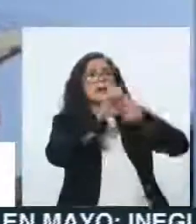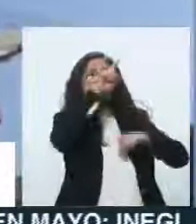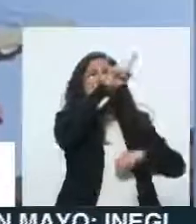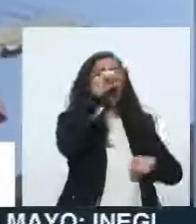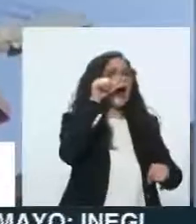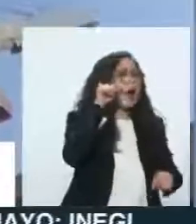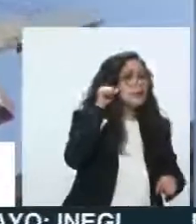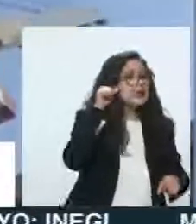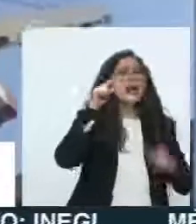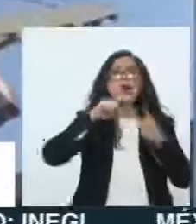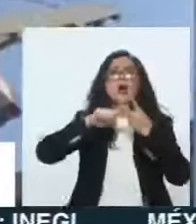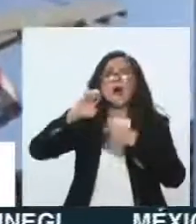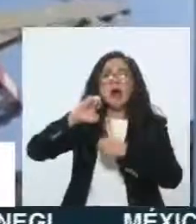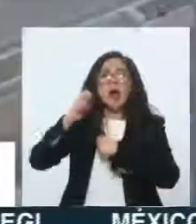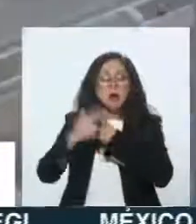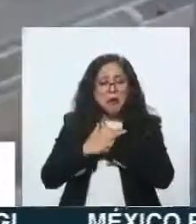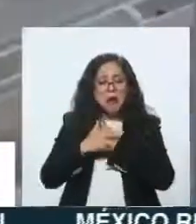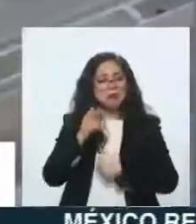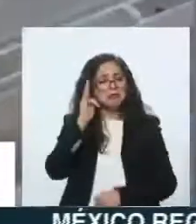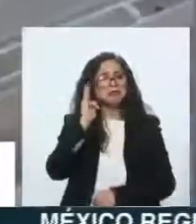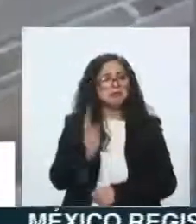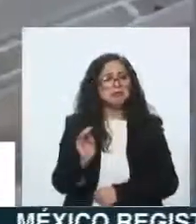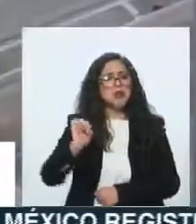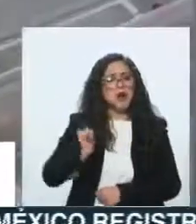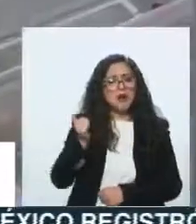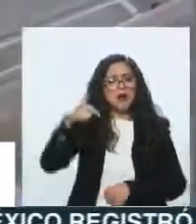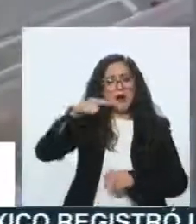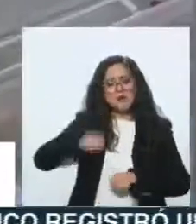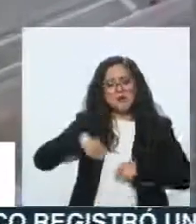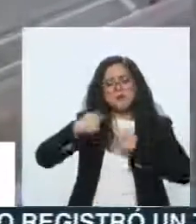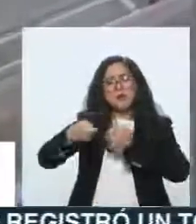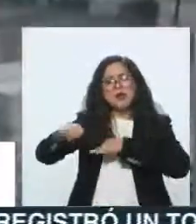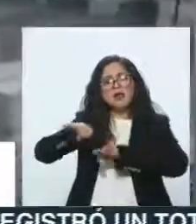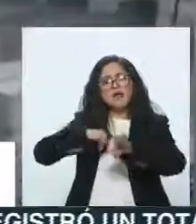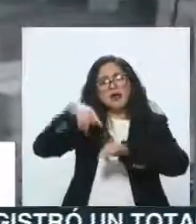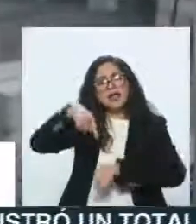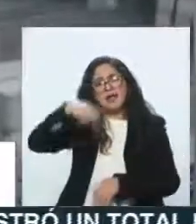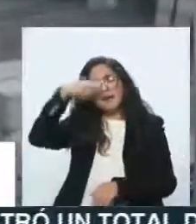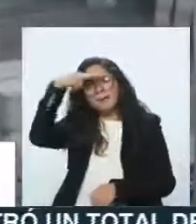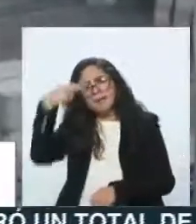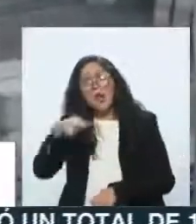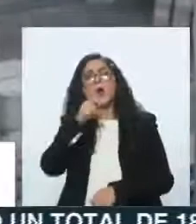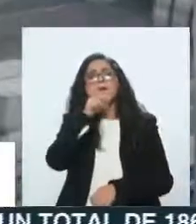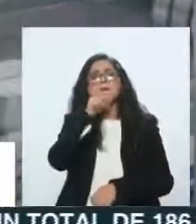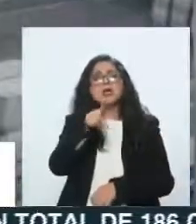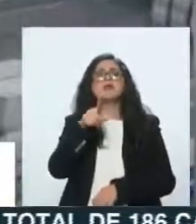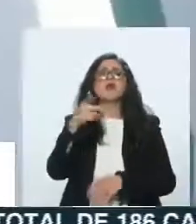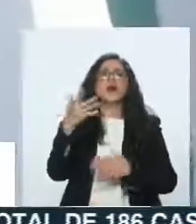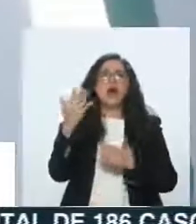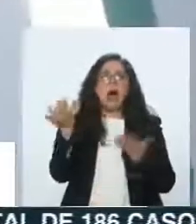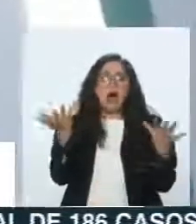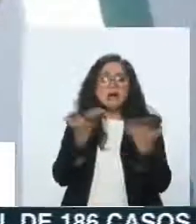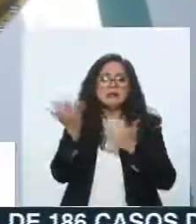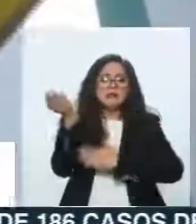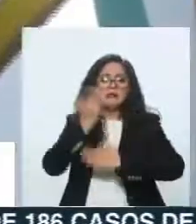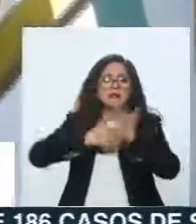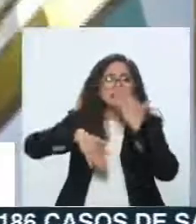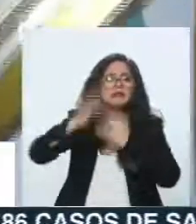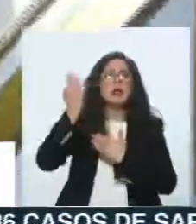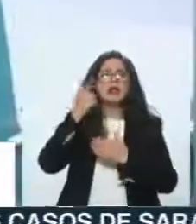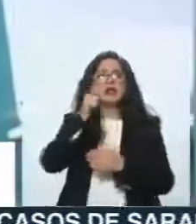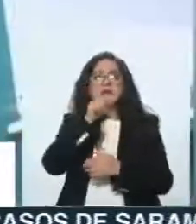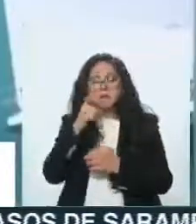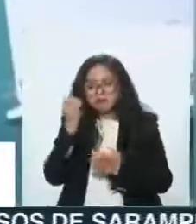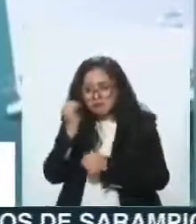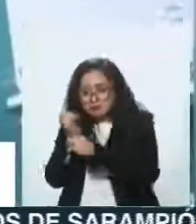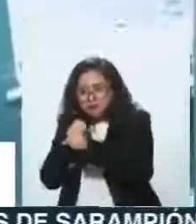aprovechar esta oportunidad y hacer desarrollo e investigación aquí en México. Entonces, esa es una de las partes que